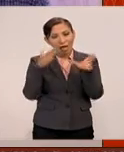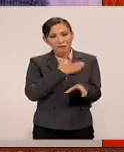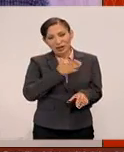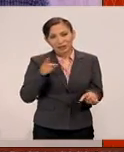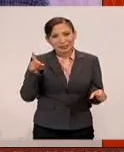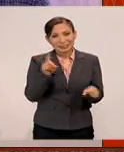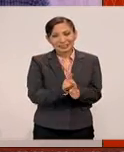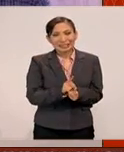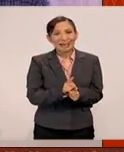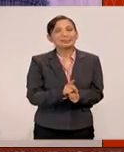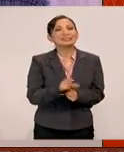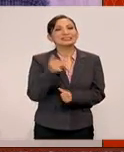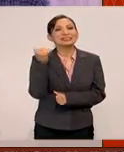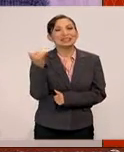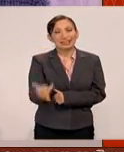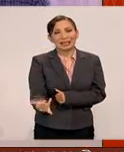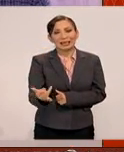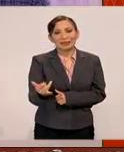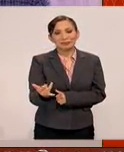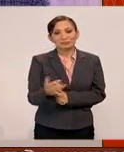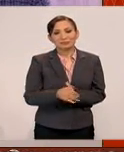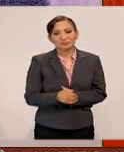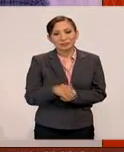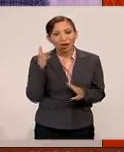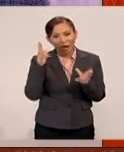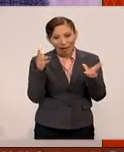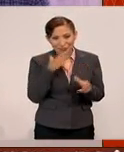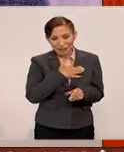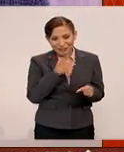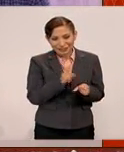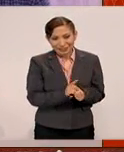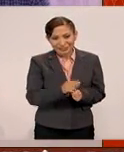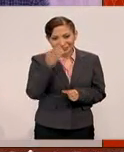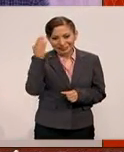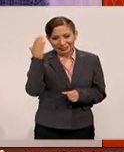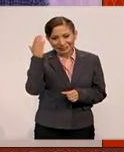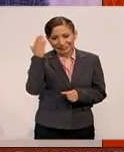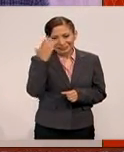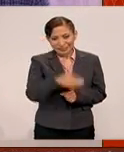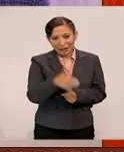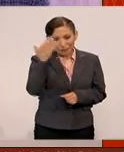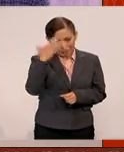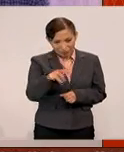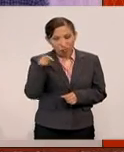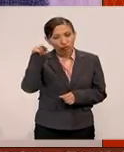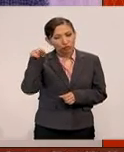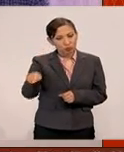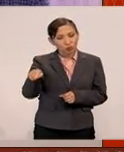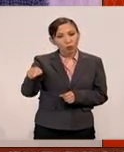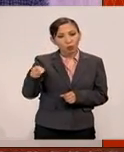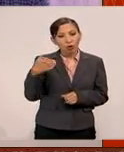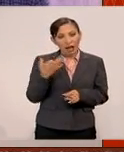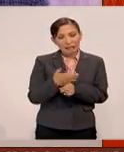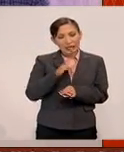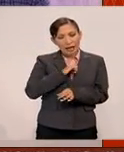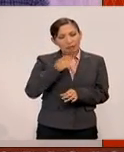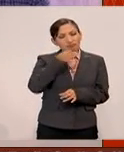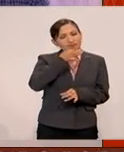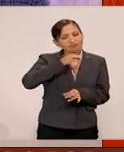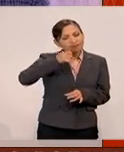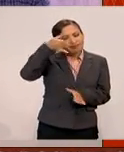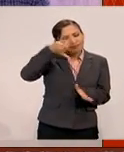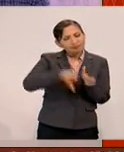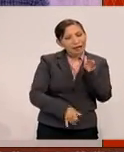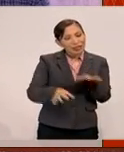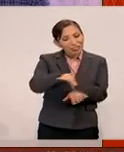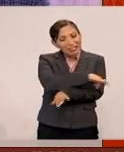días. Y Muy buenos días, Pati. Y sabemos que estás en esta especialización